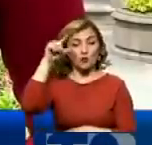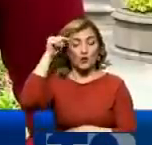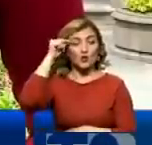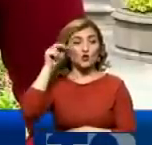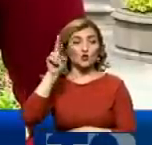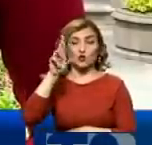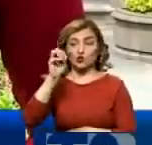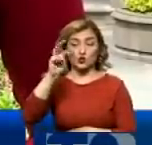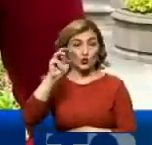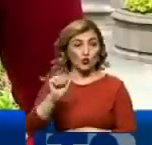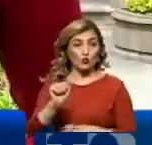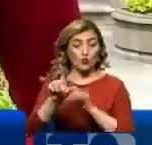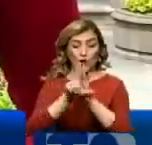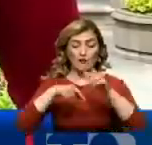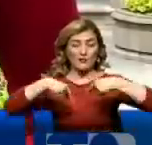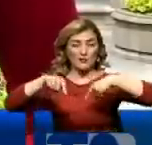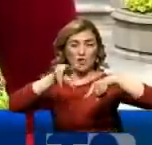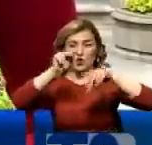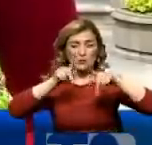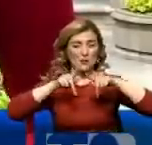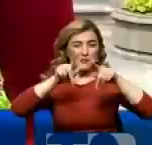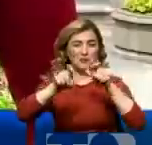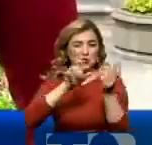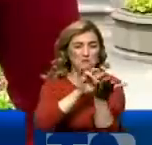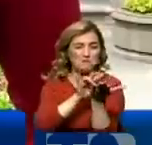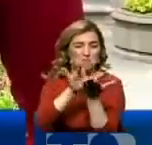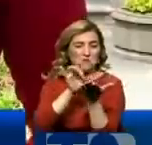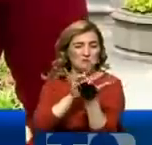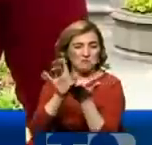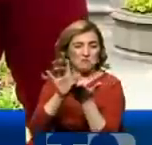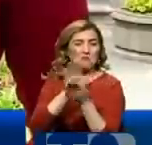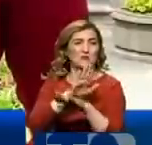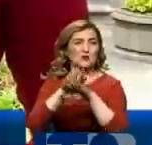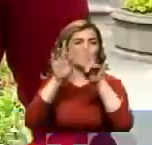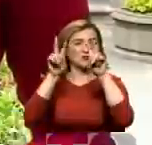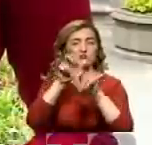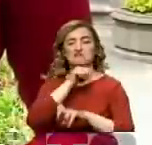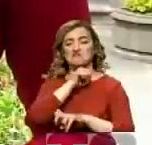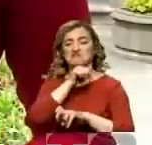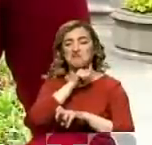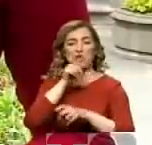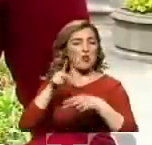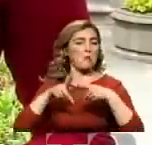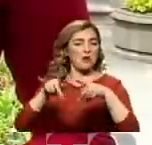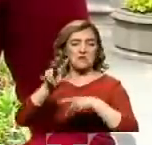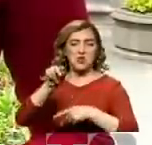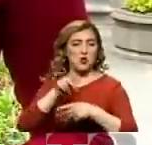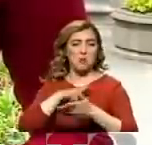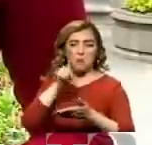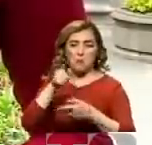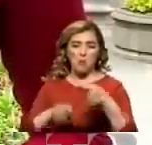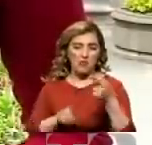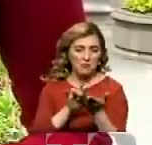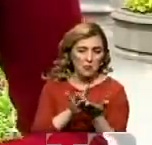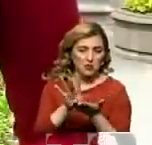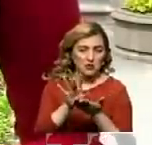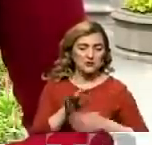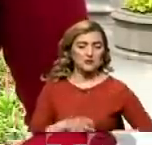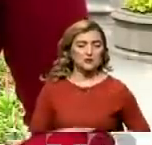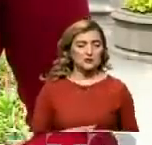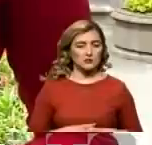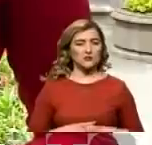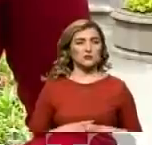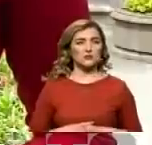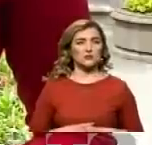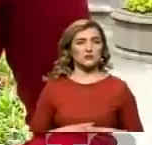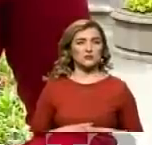no permite la expulsión ni deportación de extranjeros que estén relacionados con delitos y tampoco la inadmisibilidad si ya